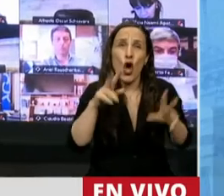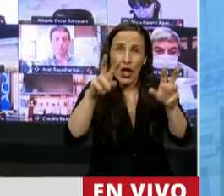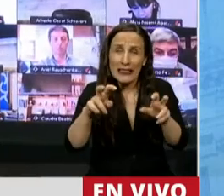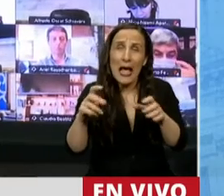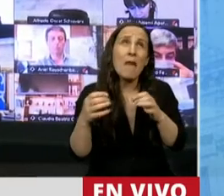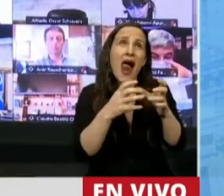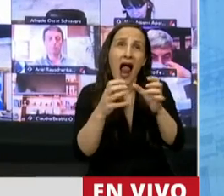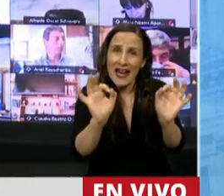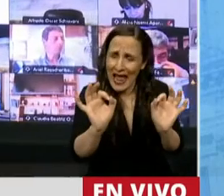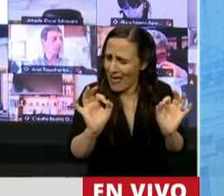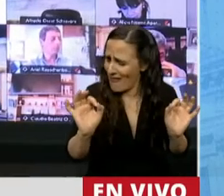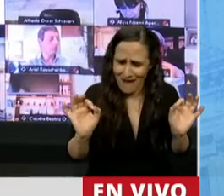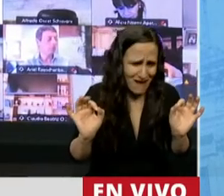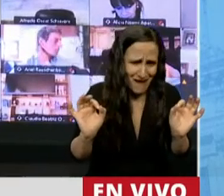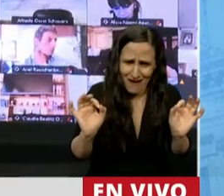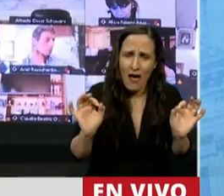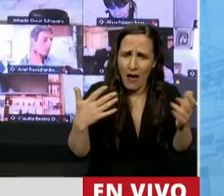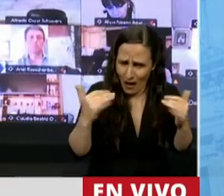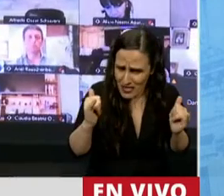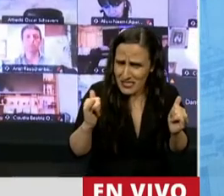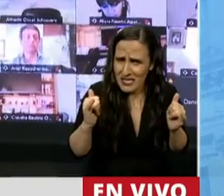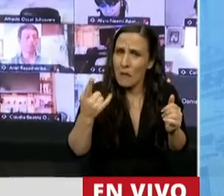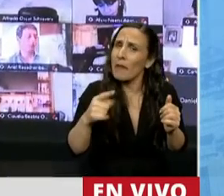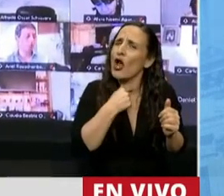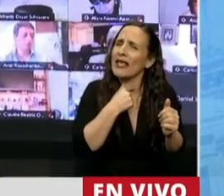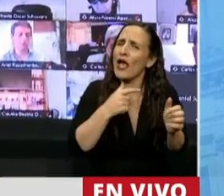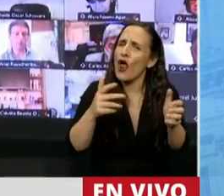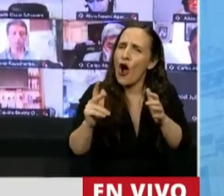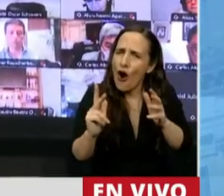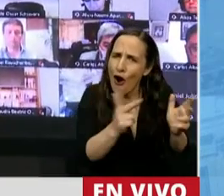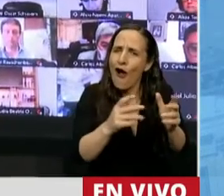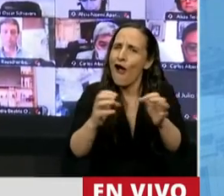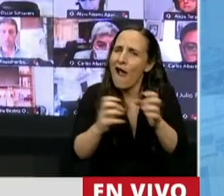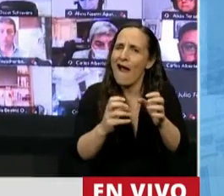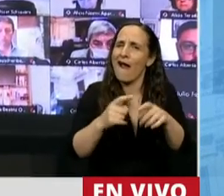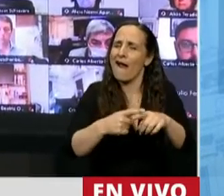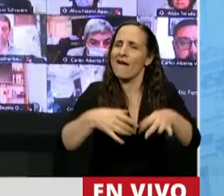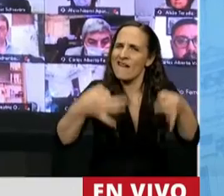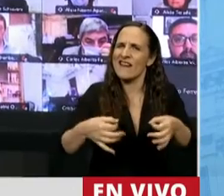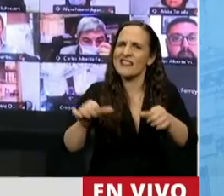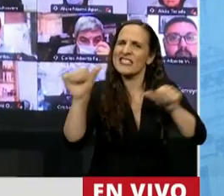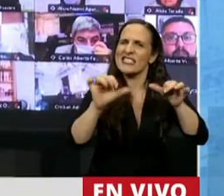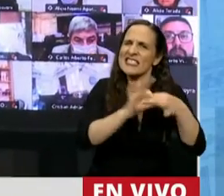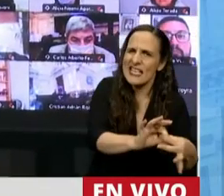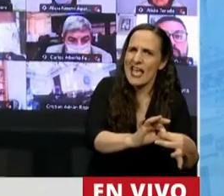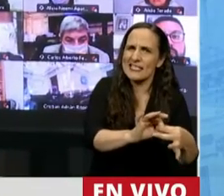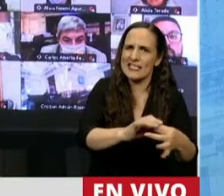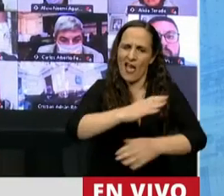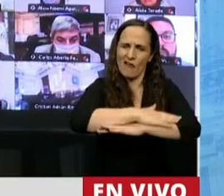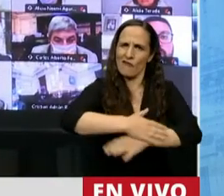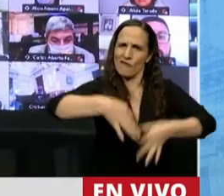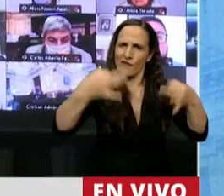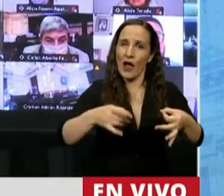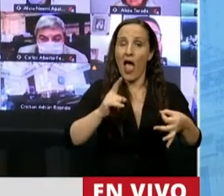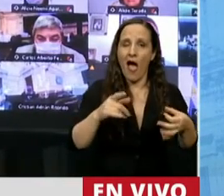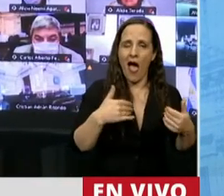debate, solo digo que lo quiero serio, científico, ético, alejado del efectismo